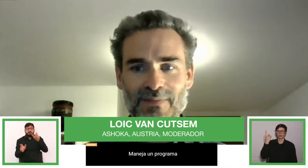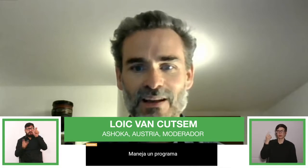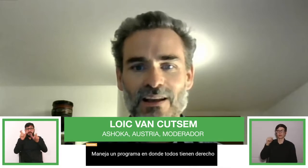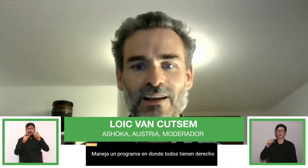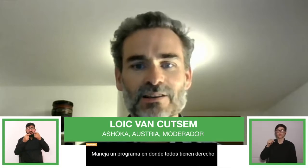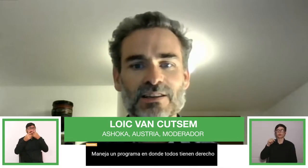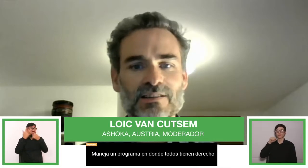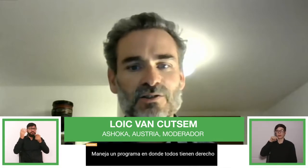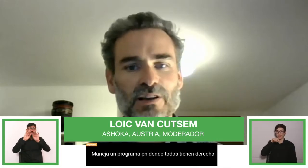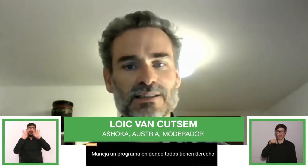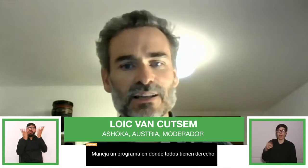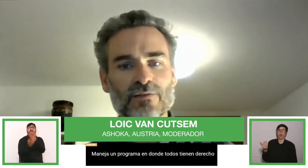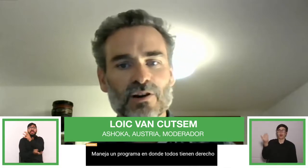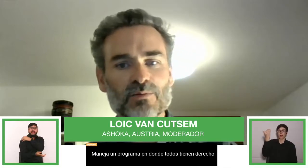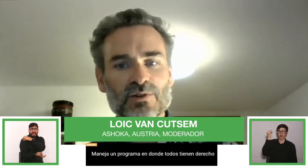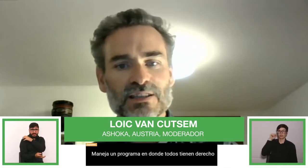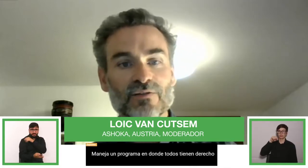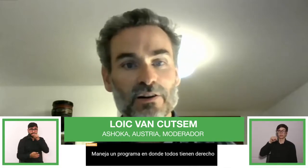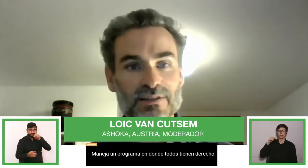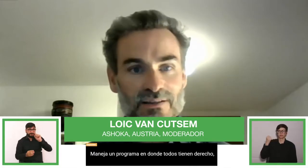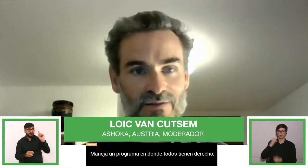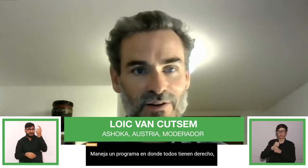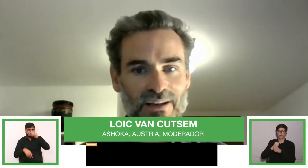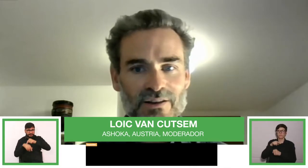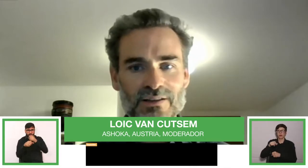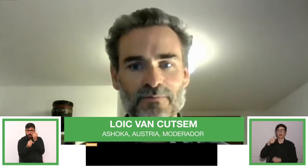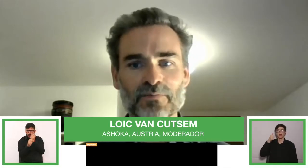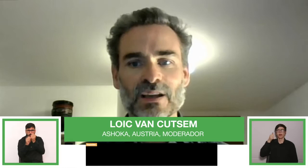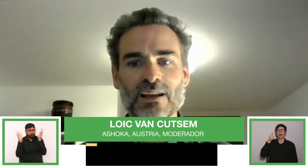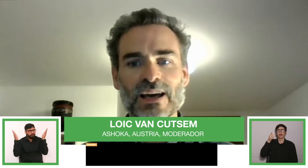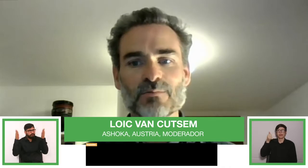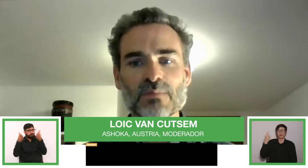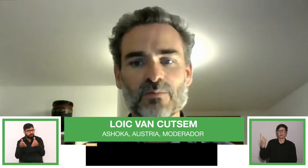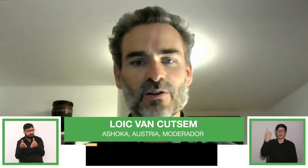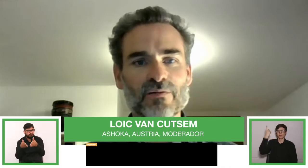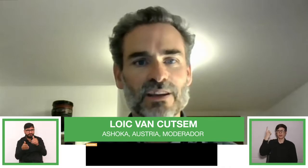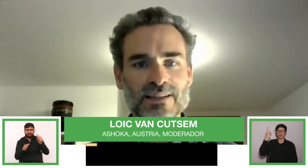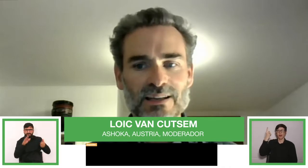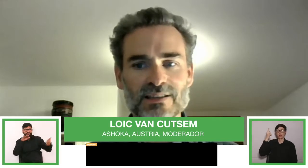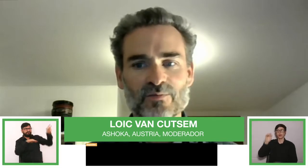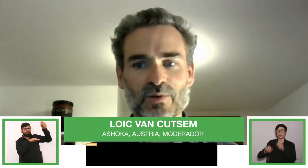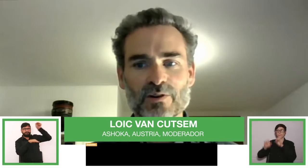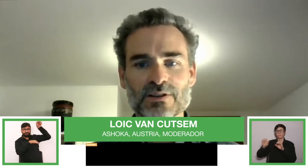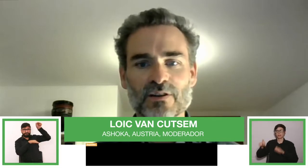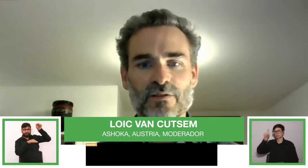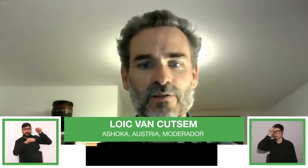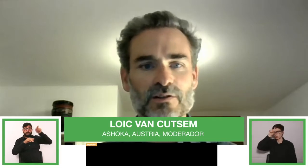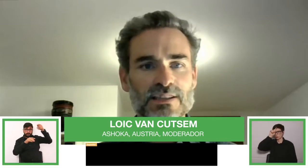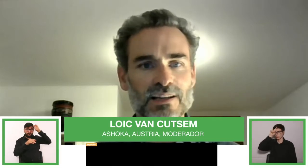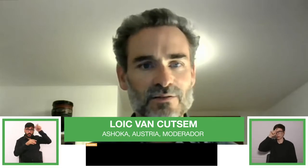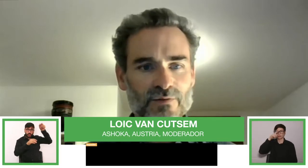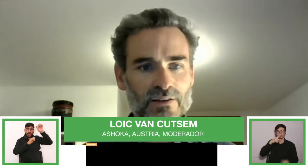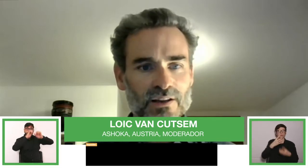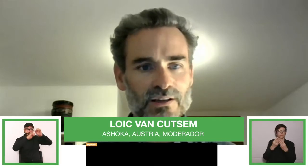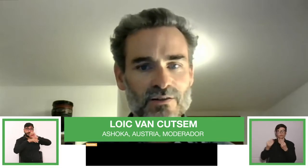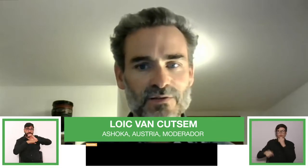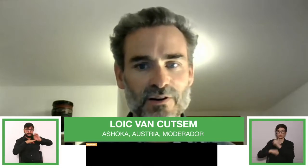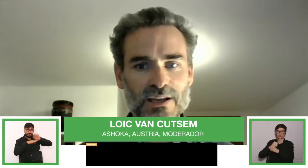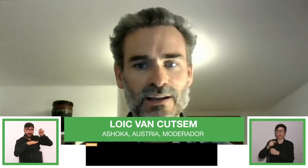gerente, ella ha trabajado como gerente general en empresas turcas los últimos 25 años. Ella es miembro